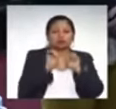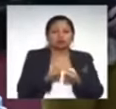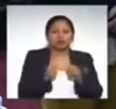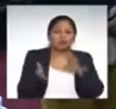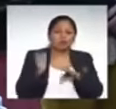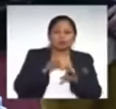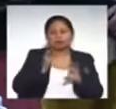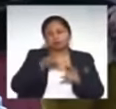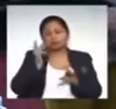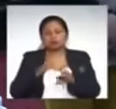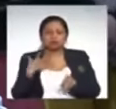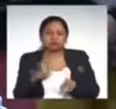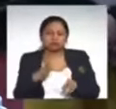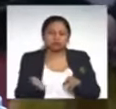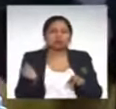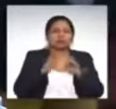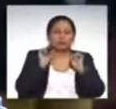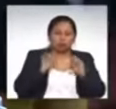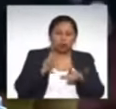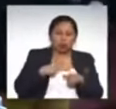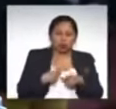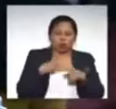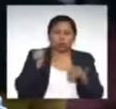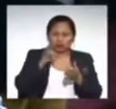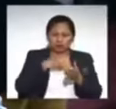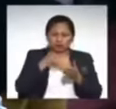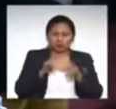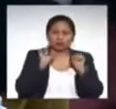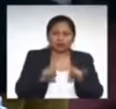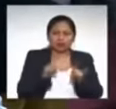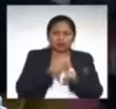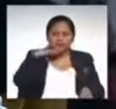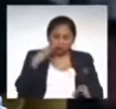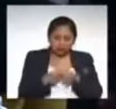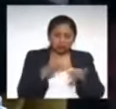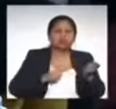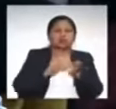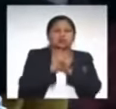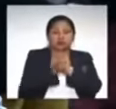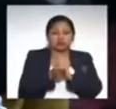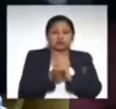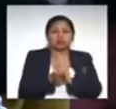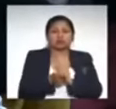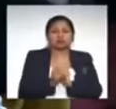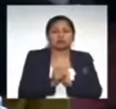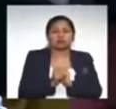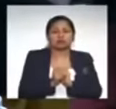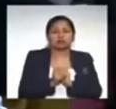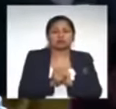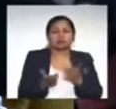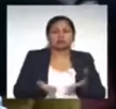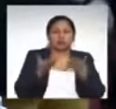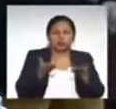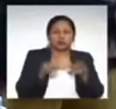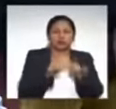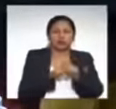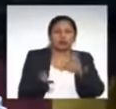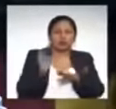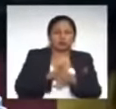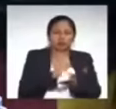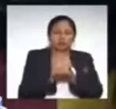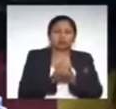más migración irregular, pero cuando hay que votar por verdaderas reformas que le van a dar autonomía a un